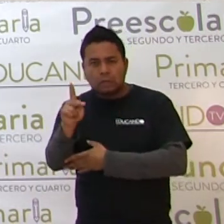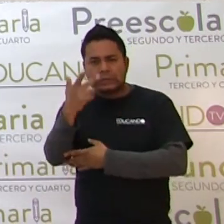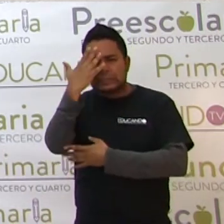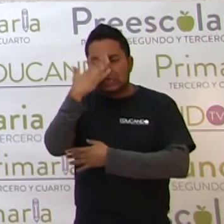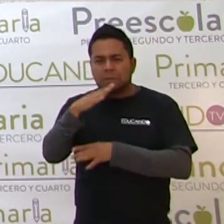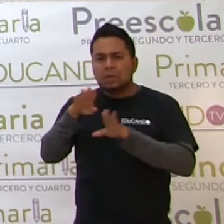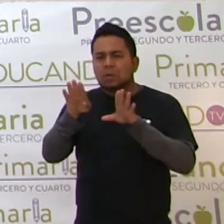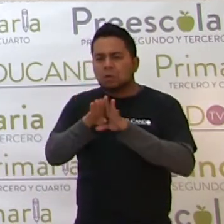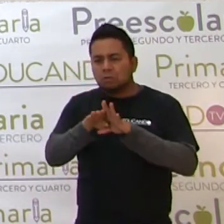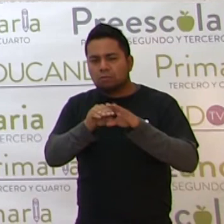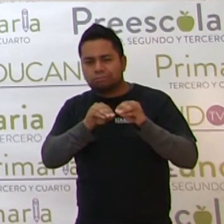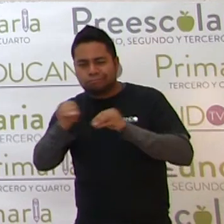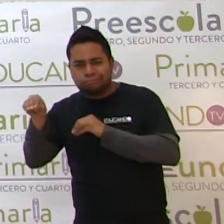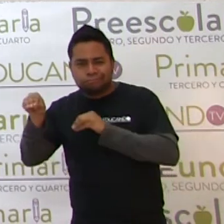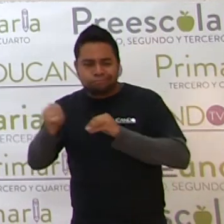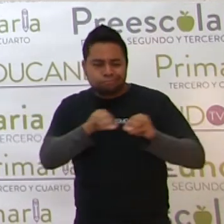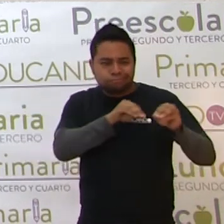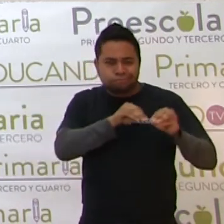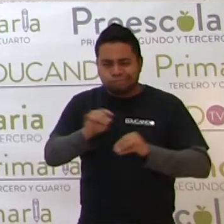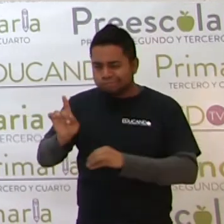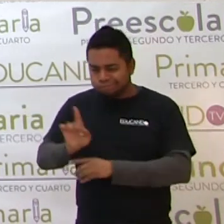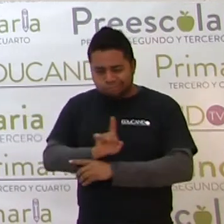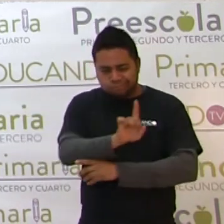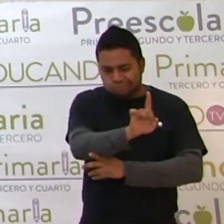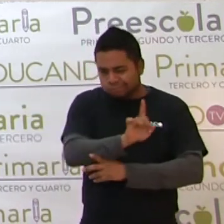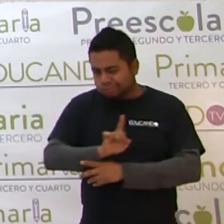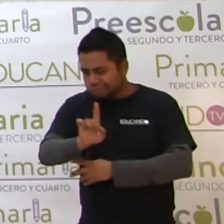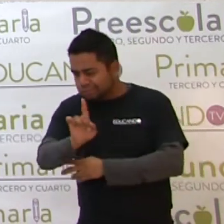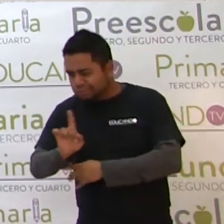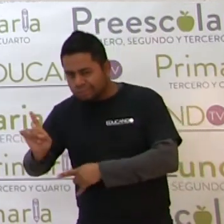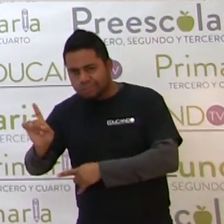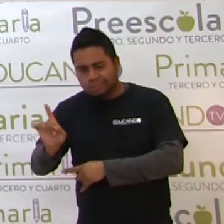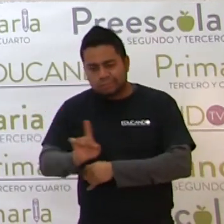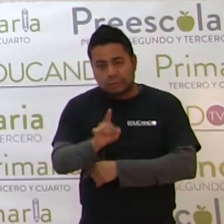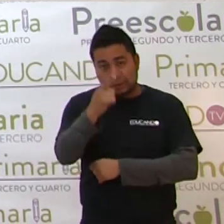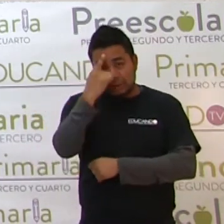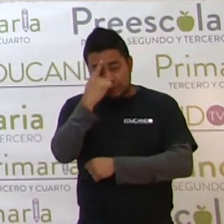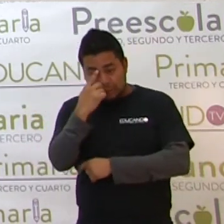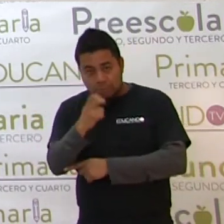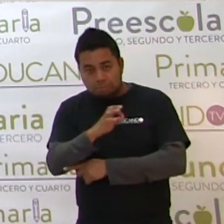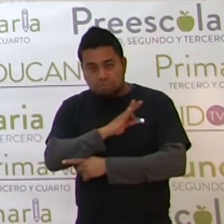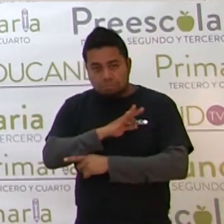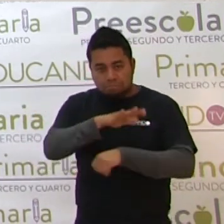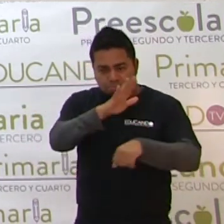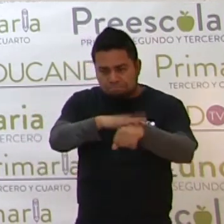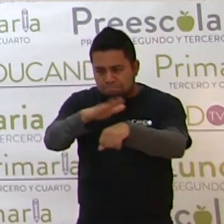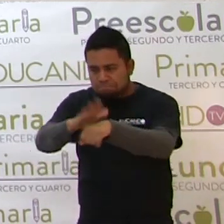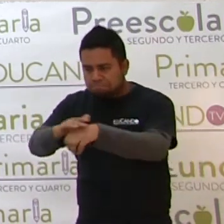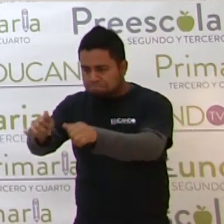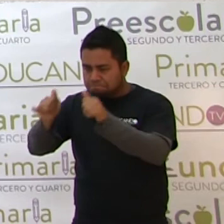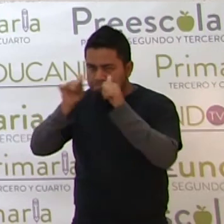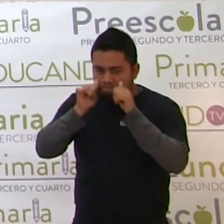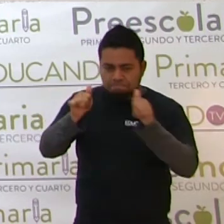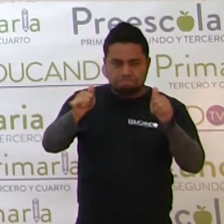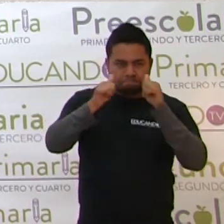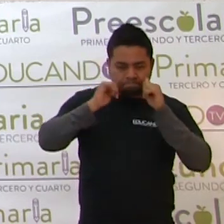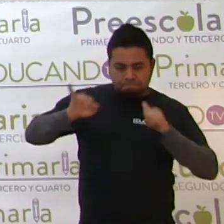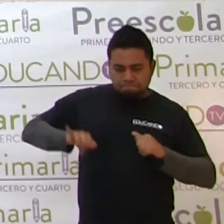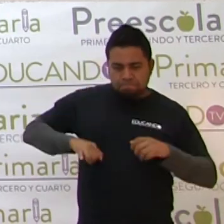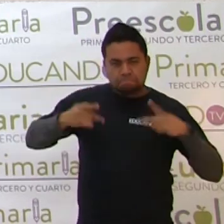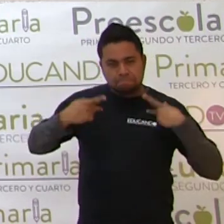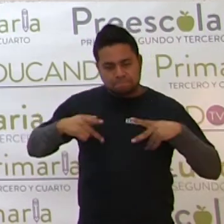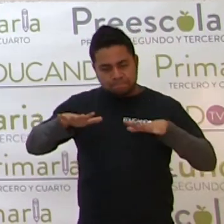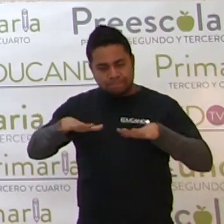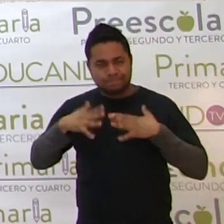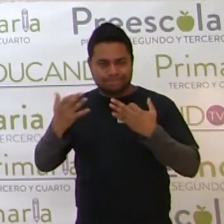cómo se pueden mover en un escenario y para que de esa manera vayan captando el interés de su